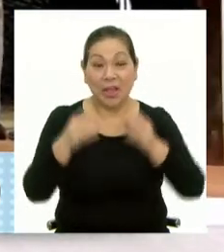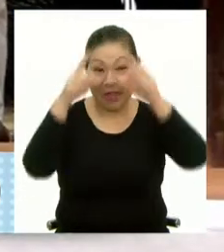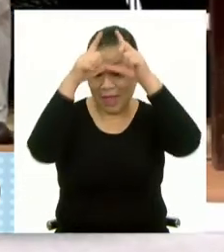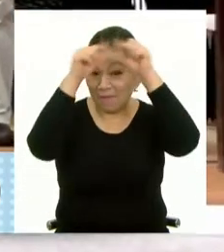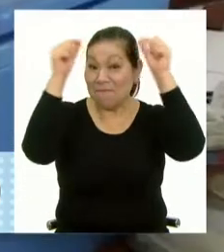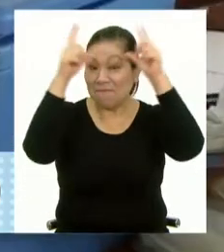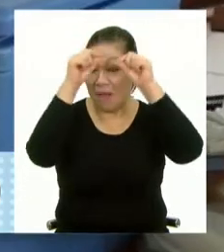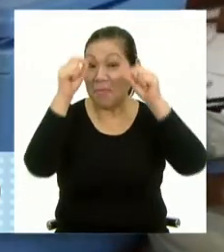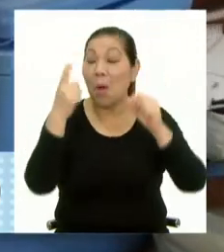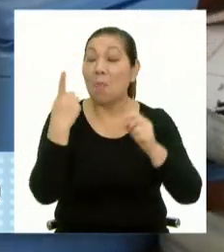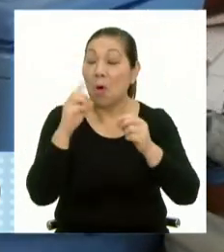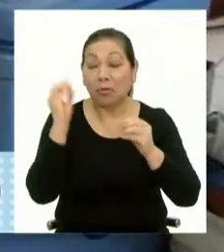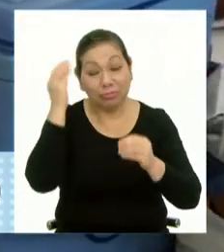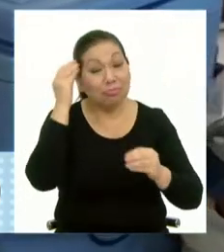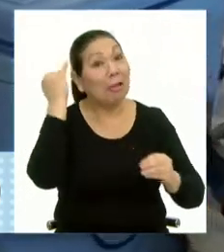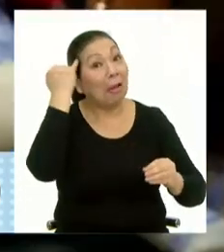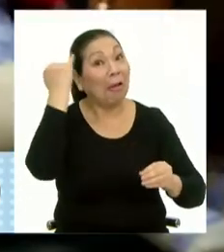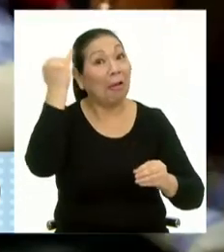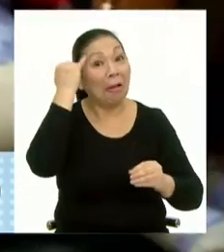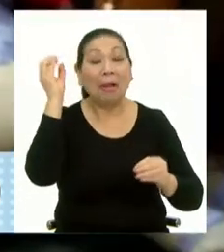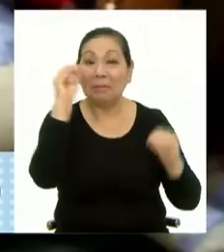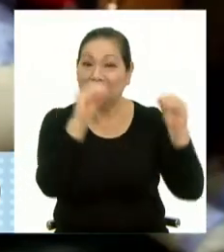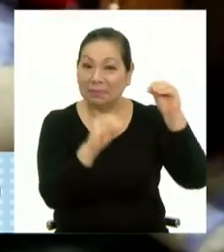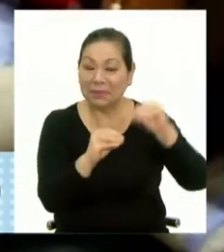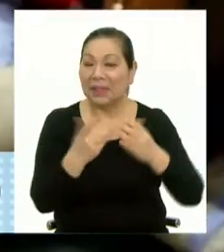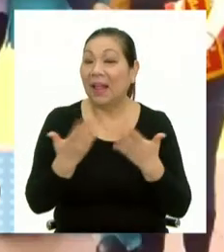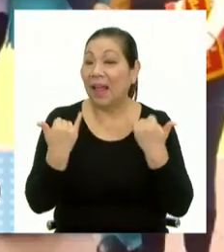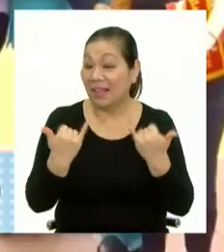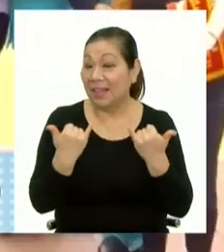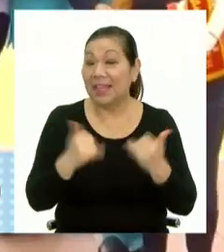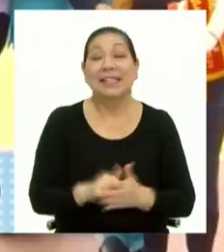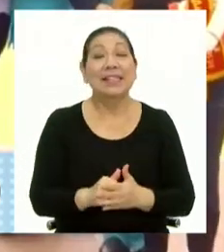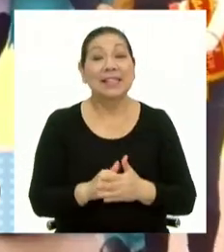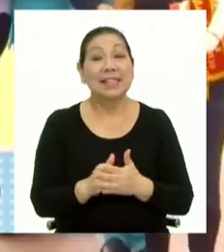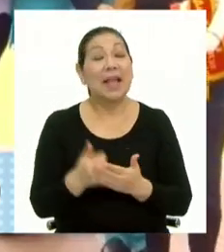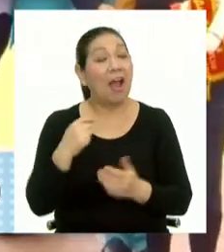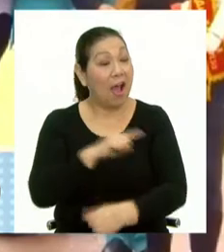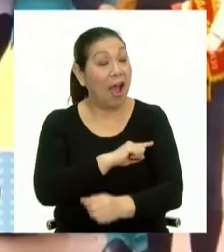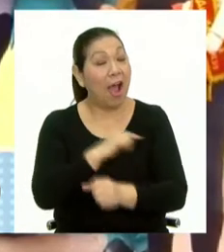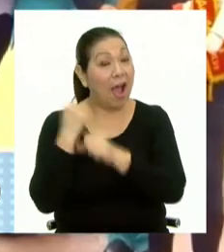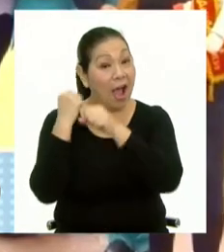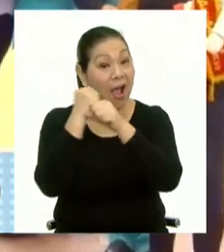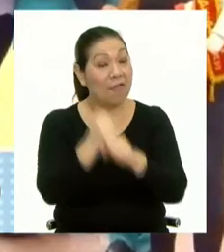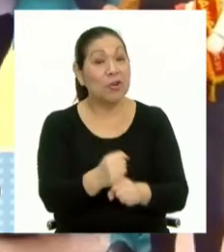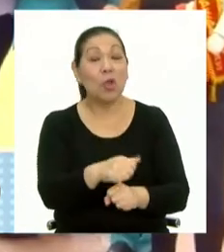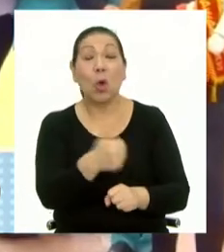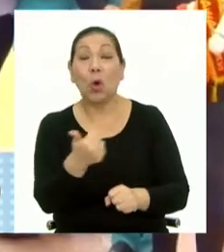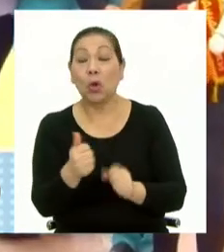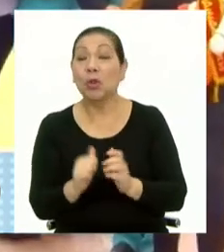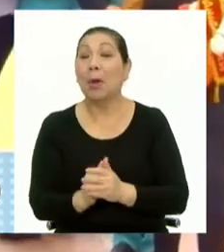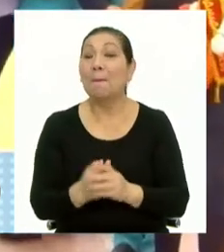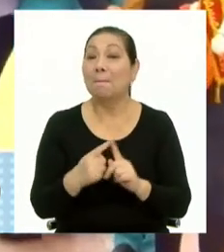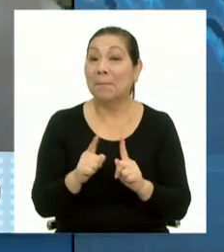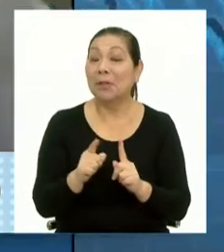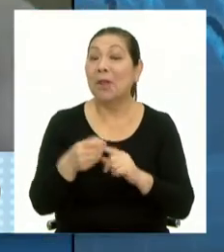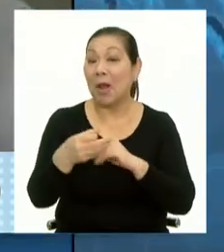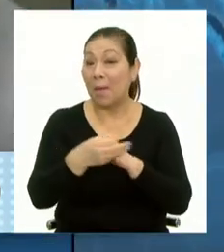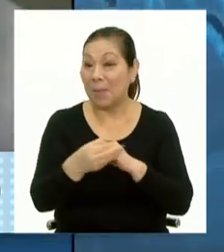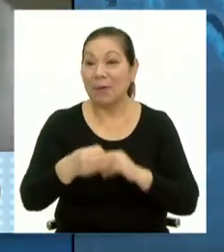Enfermeros por su aporte promocionando salud. Desde luego, en este esfuerzo participan otros de sus colegas de la